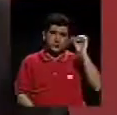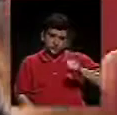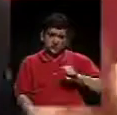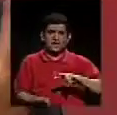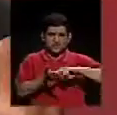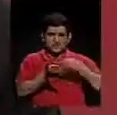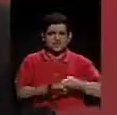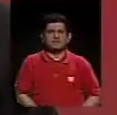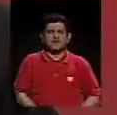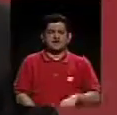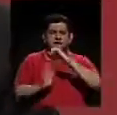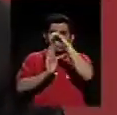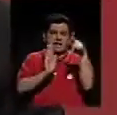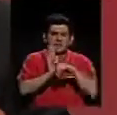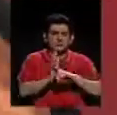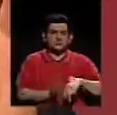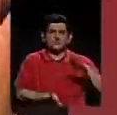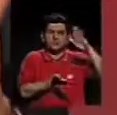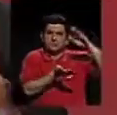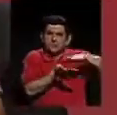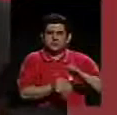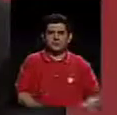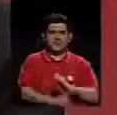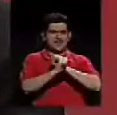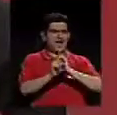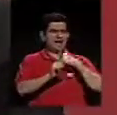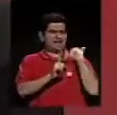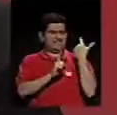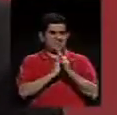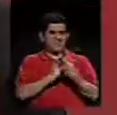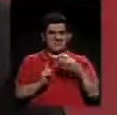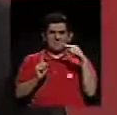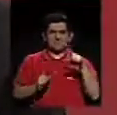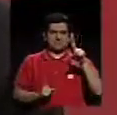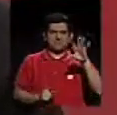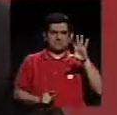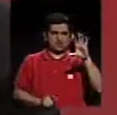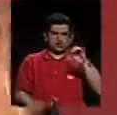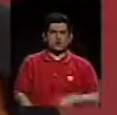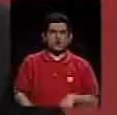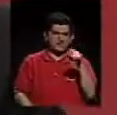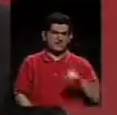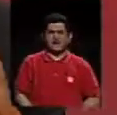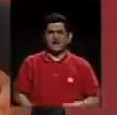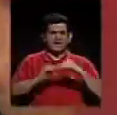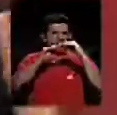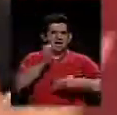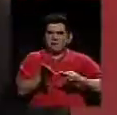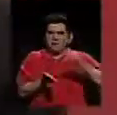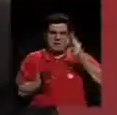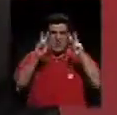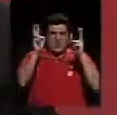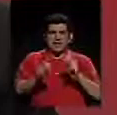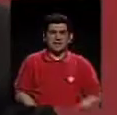de lo que es la Constitución, porque las garantías sociales a partir del 50 quedan muy devaluadas porque el tema